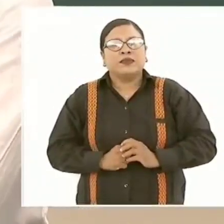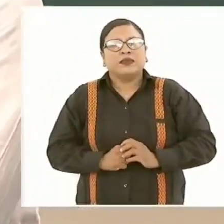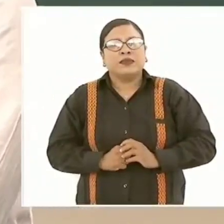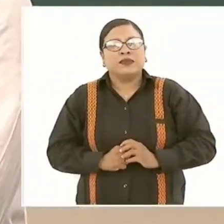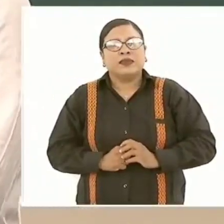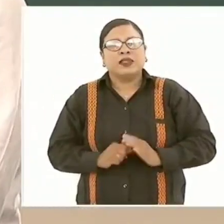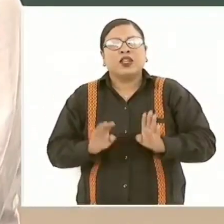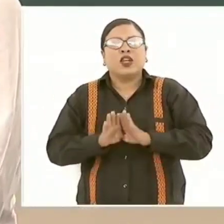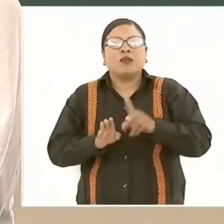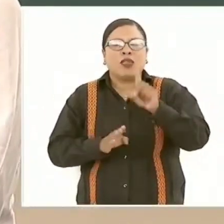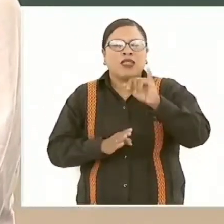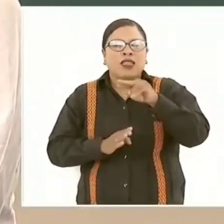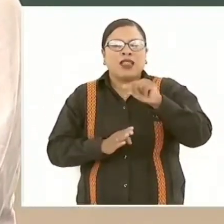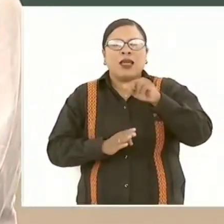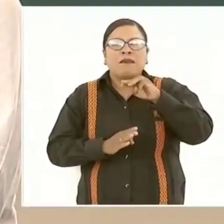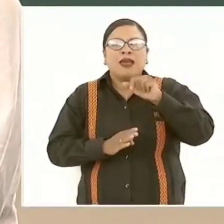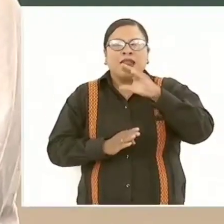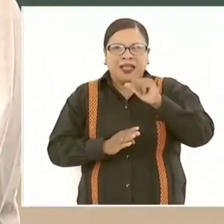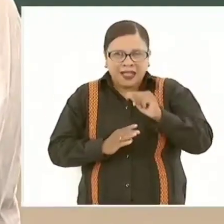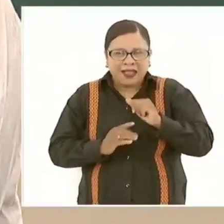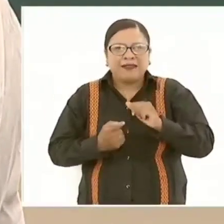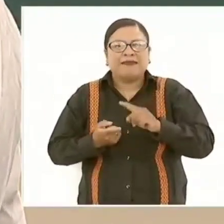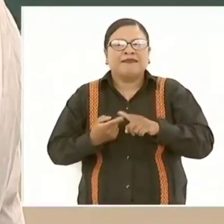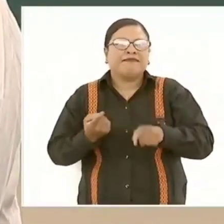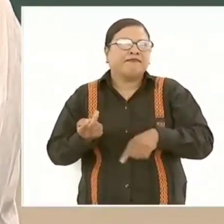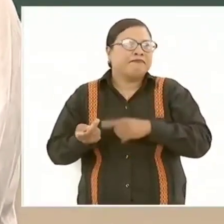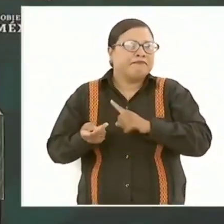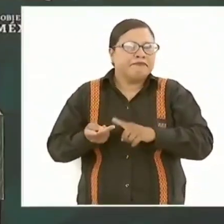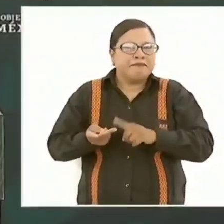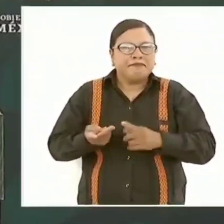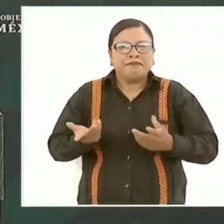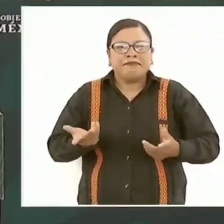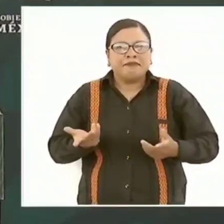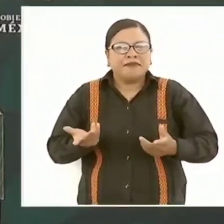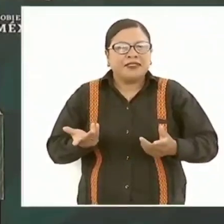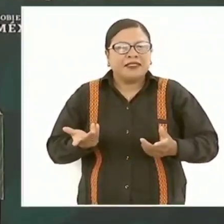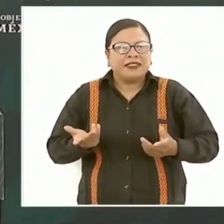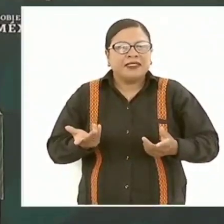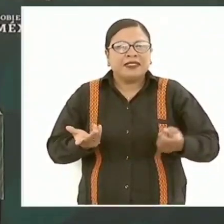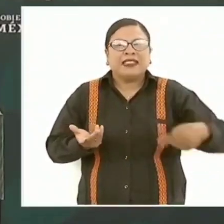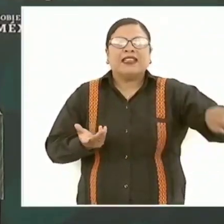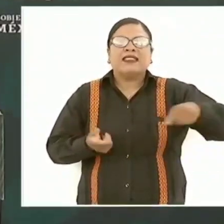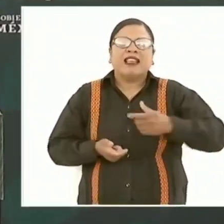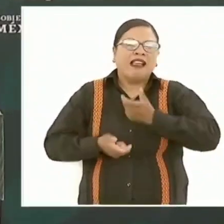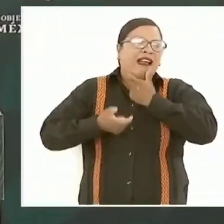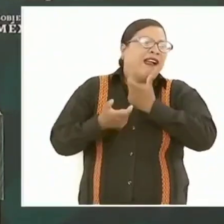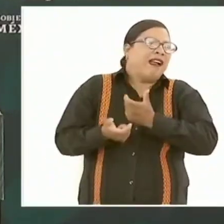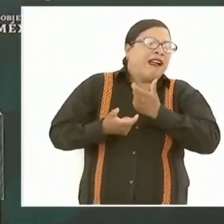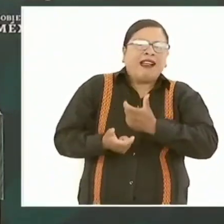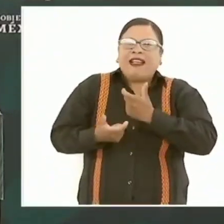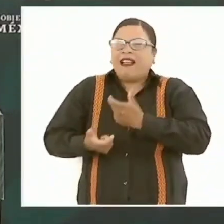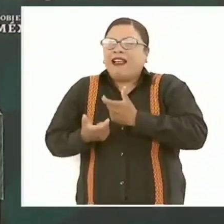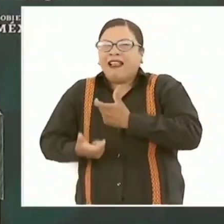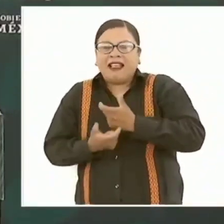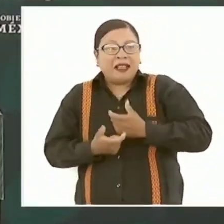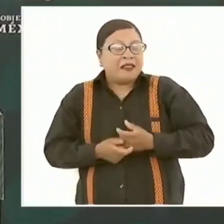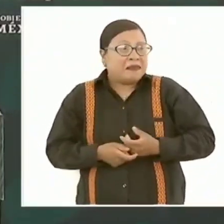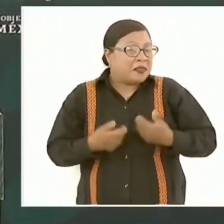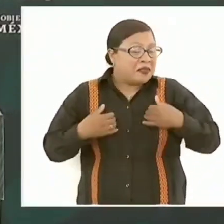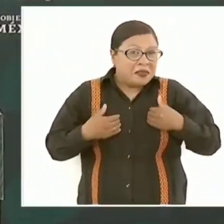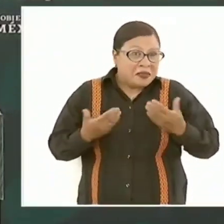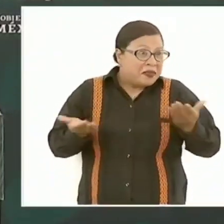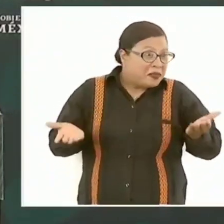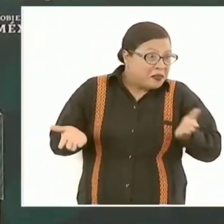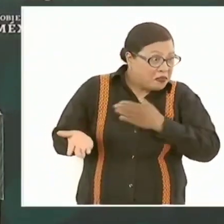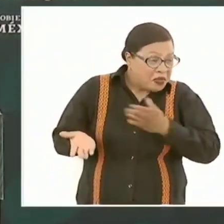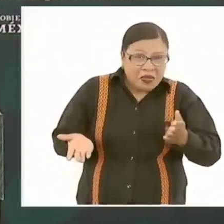el de Dinamarca, como de Dinamarca, y dice, ja, ja, ja, ja, ja, se ríe. Bueno,